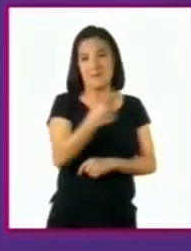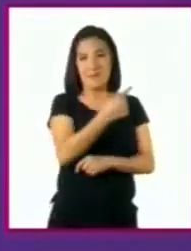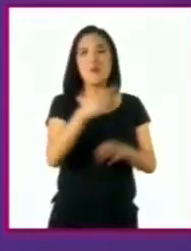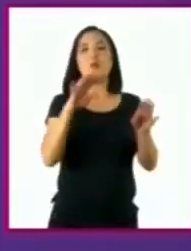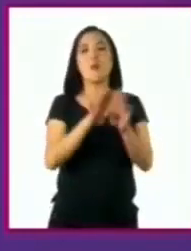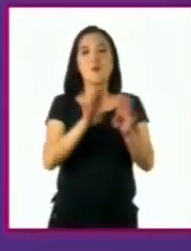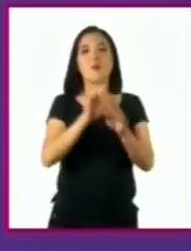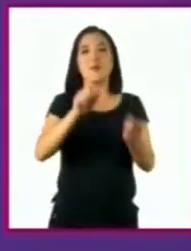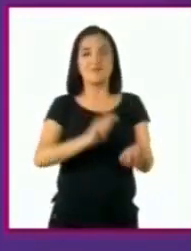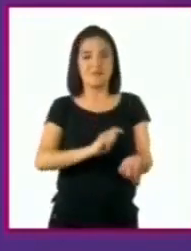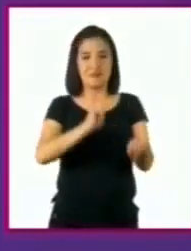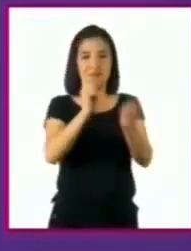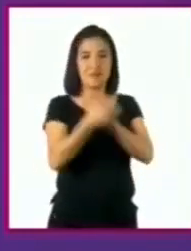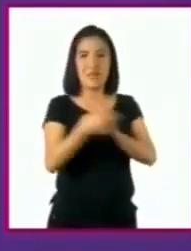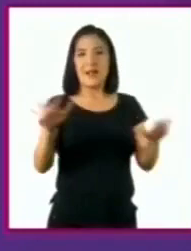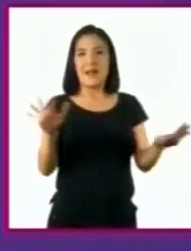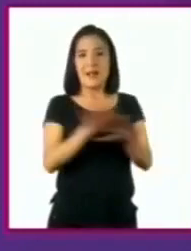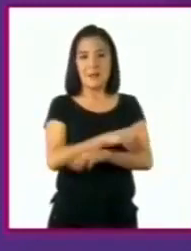el cuadrilátero